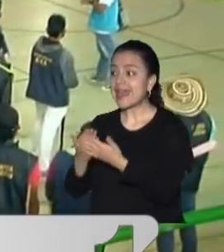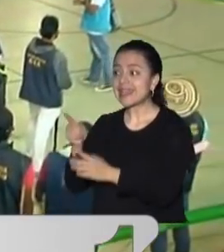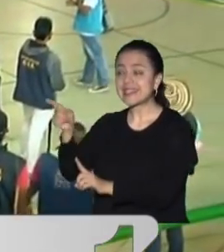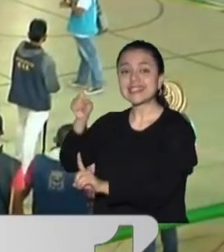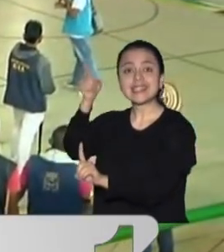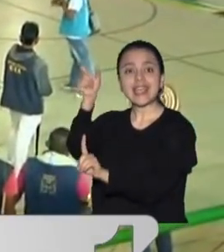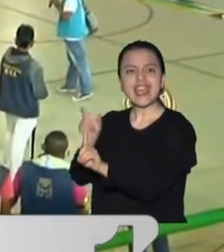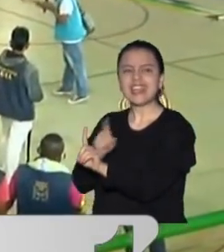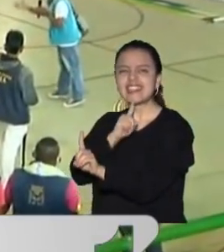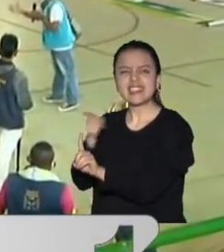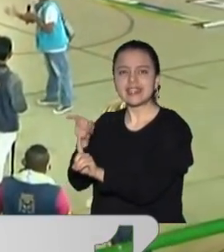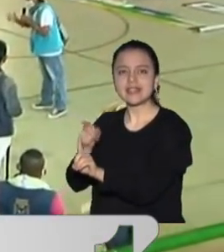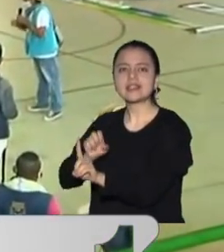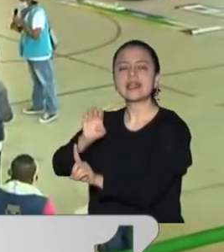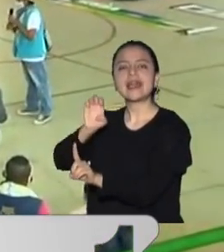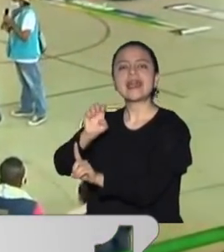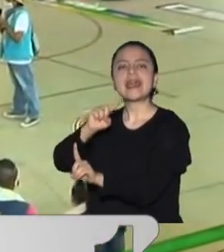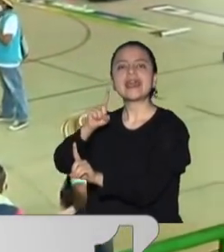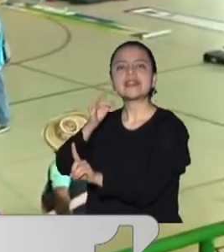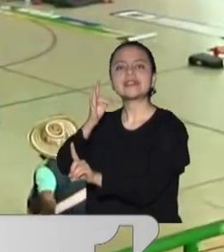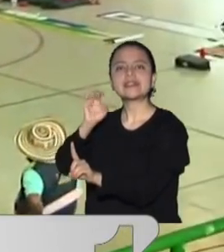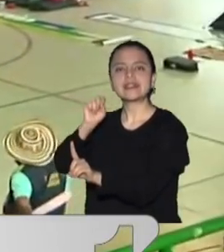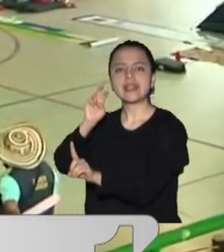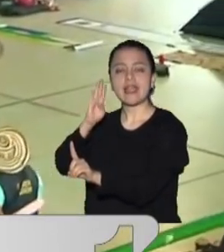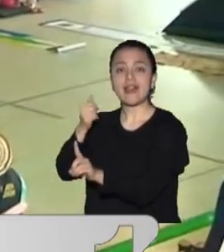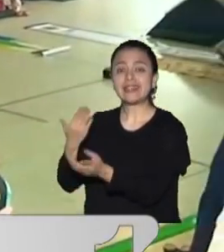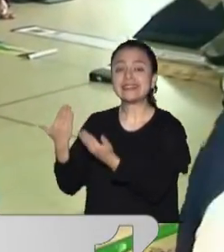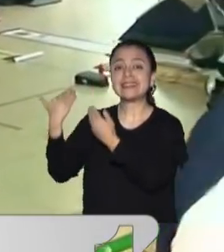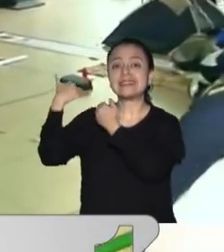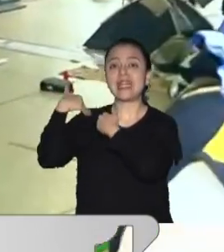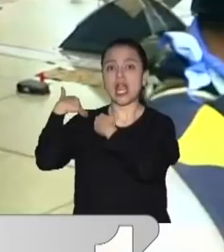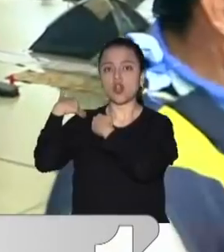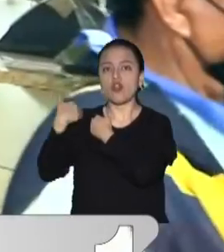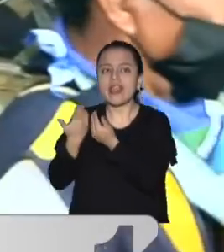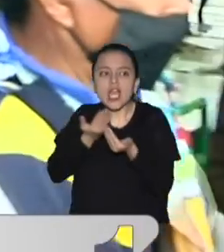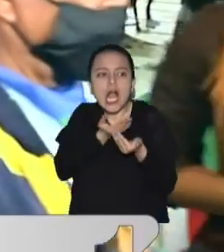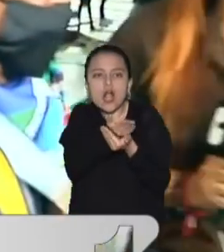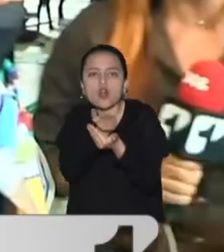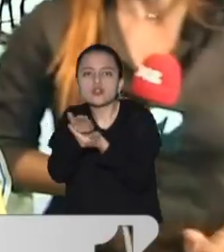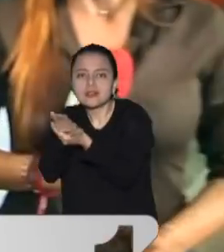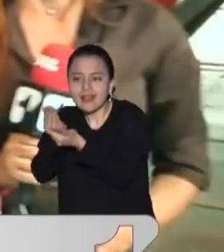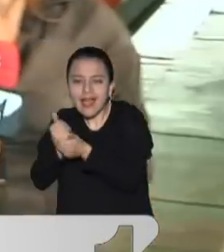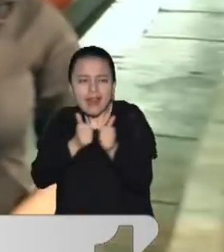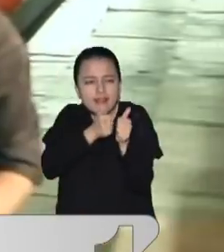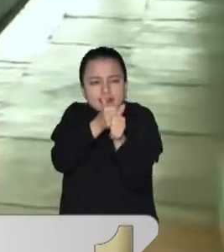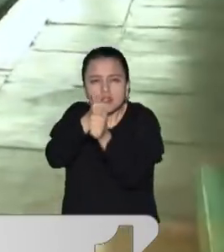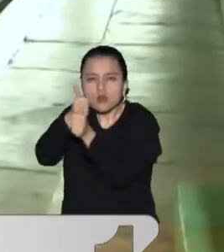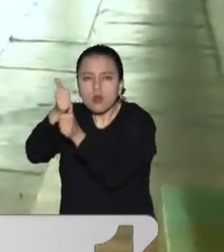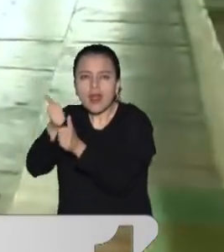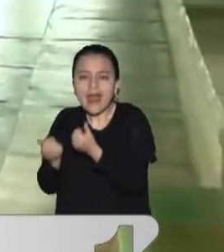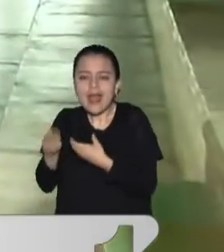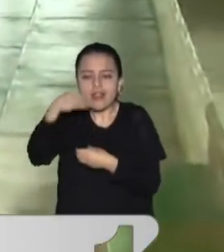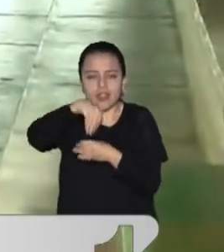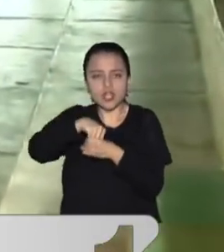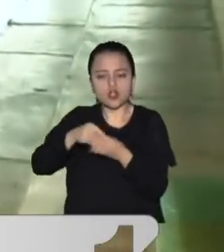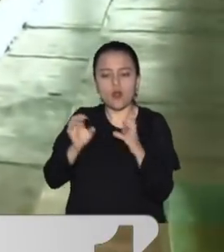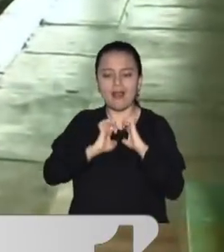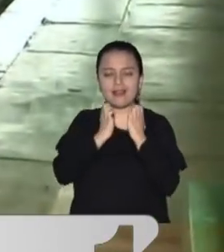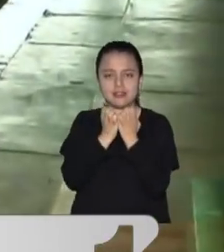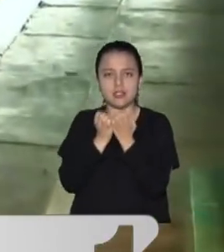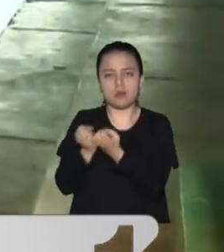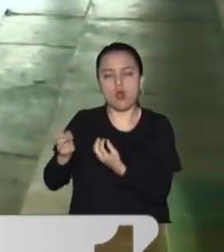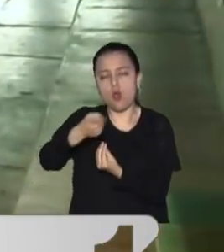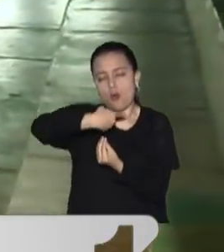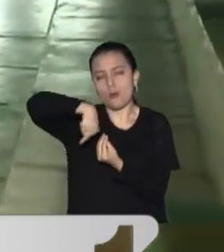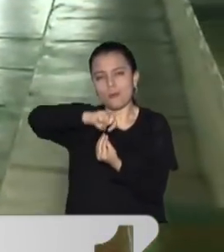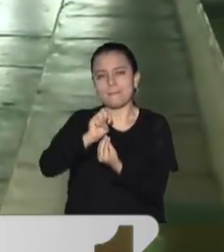de esta guardia indígena, que como lo dicen, vienen son de paz, van a tener algunos partidos de fútbol, van a estar marchando, y dicen que se quite